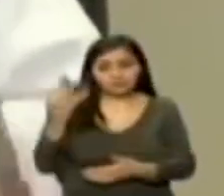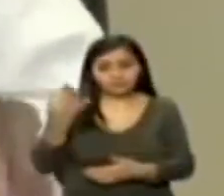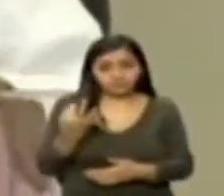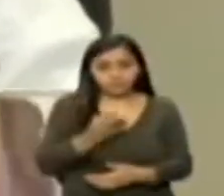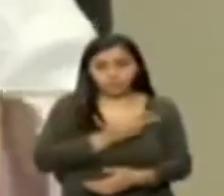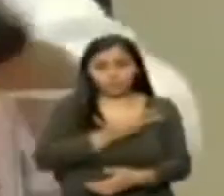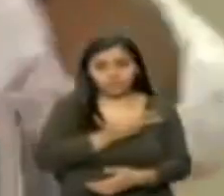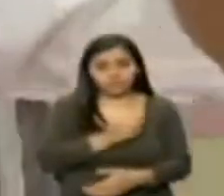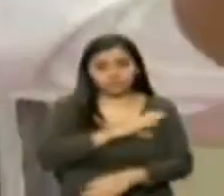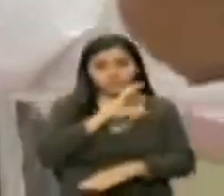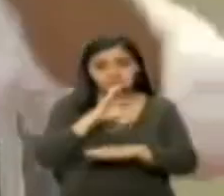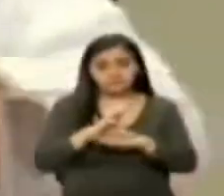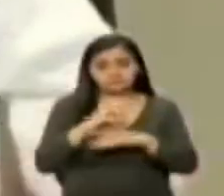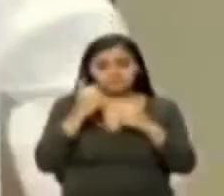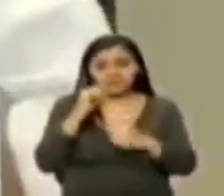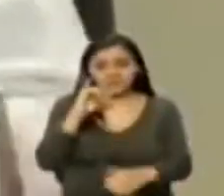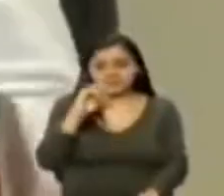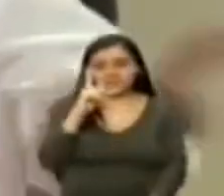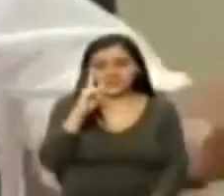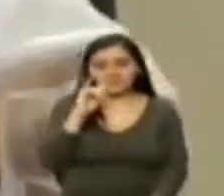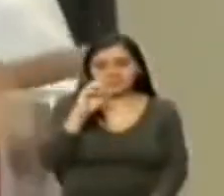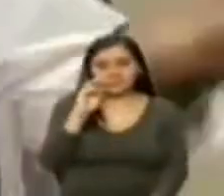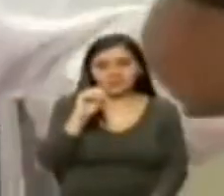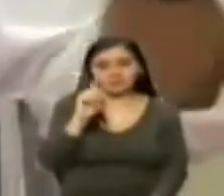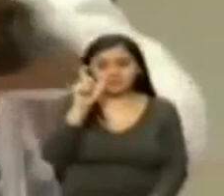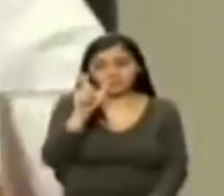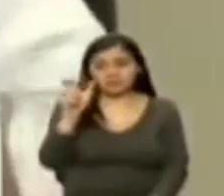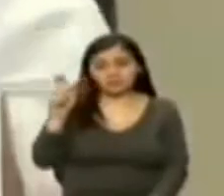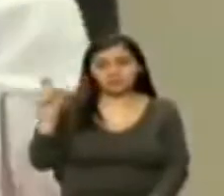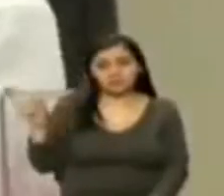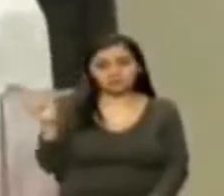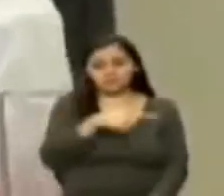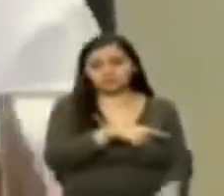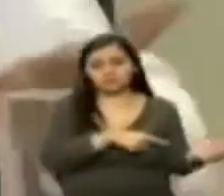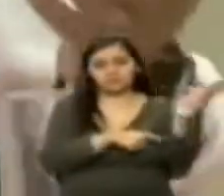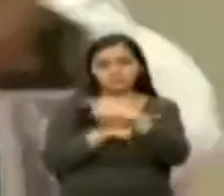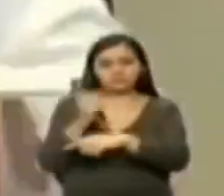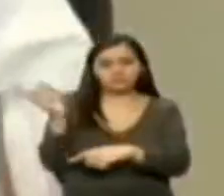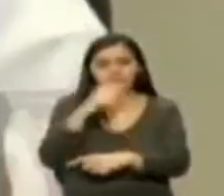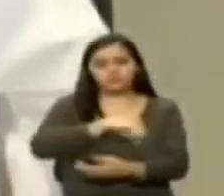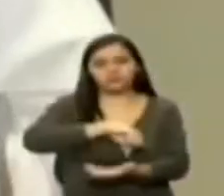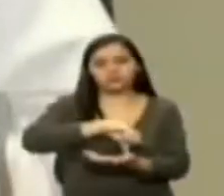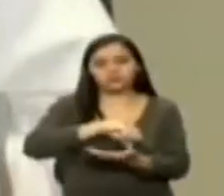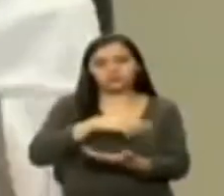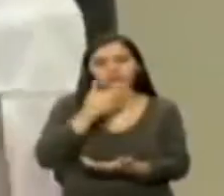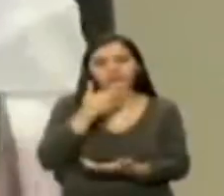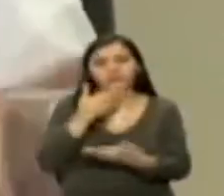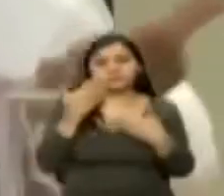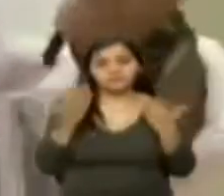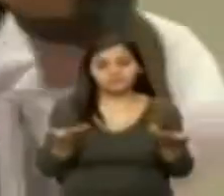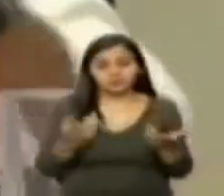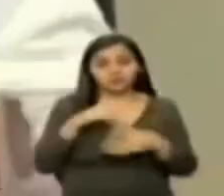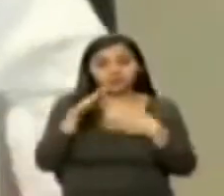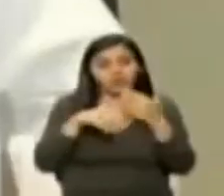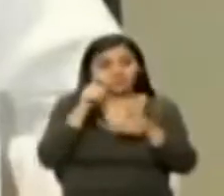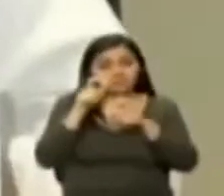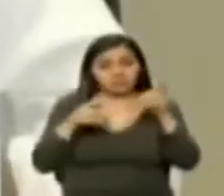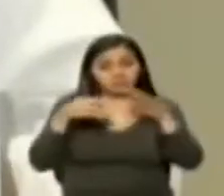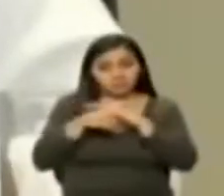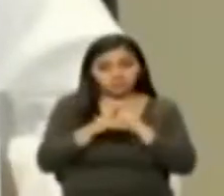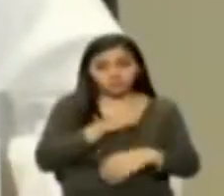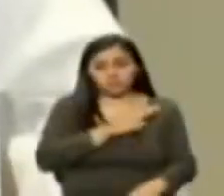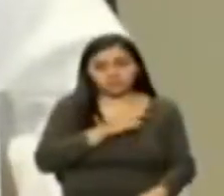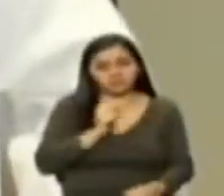son inversiones tan grandes como IKEM, que la gente va a tener que trasladarse de una ciudad a otra. Eso pasa en todas partes del mundo. Y no todo el mundo puede entrar a la universidad.